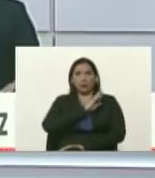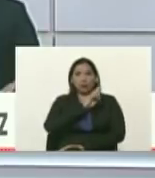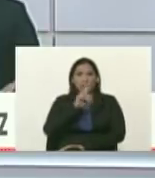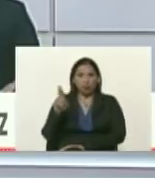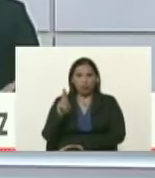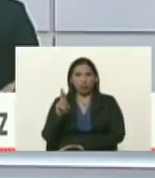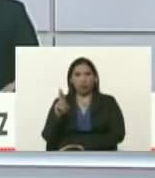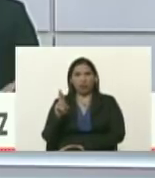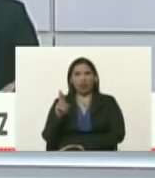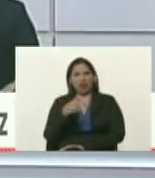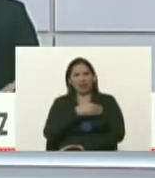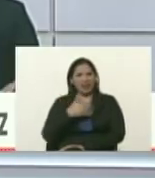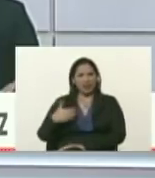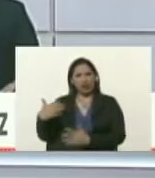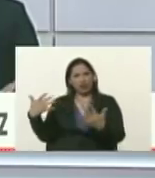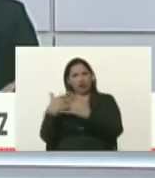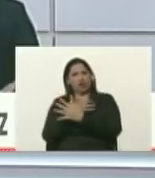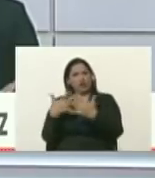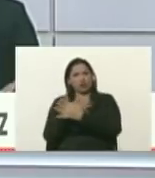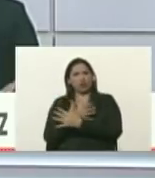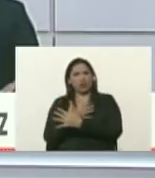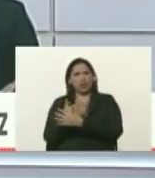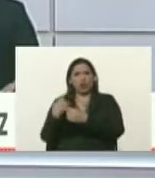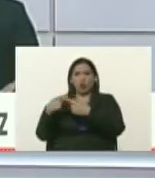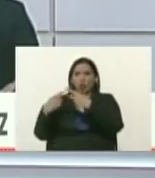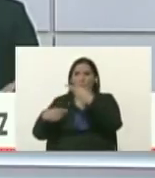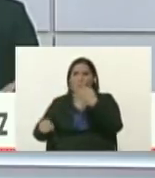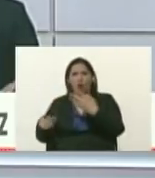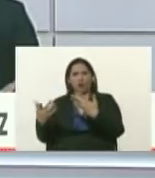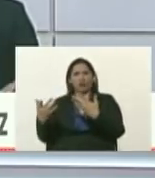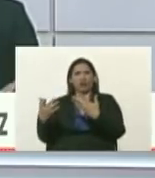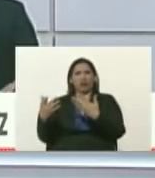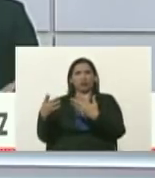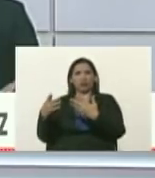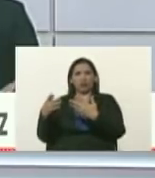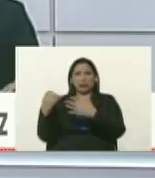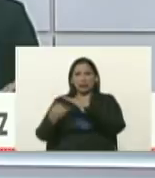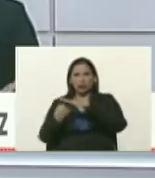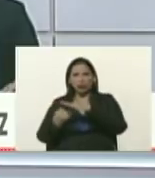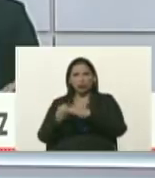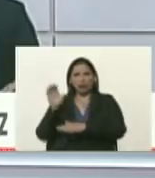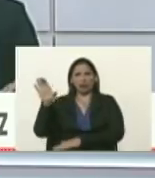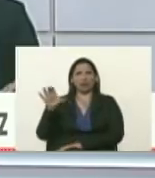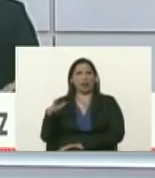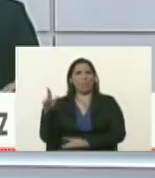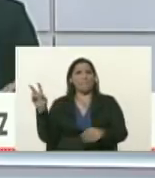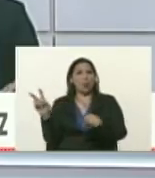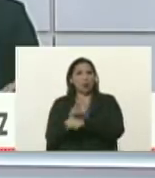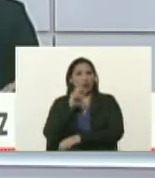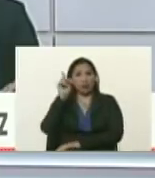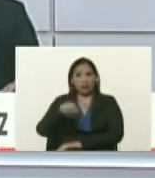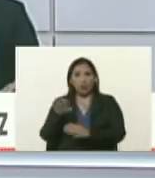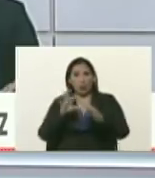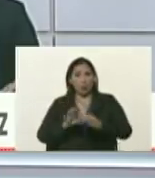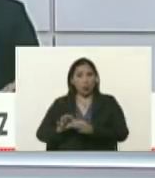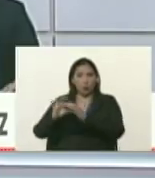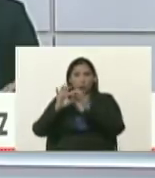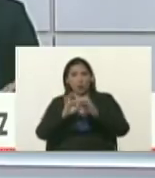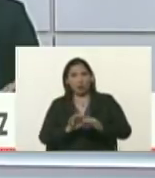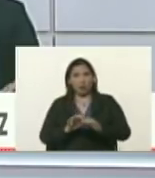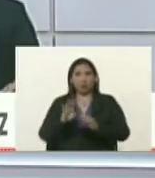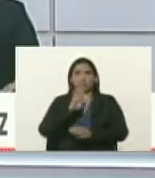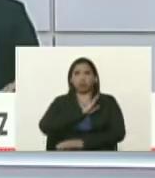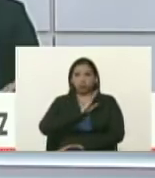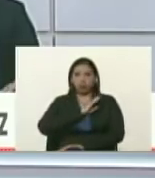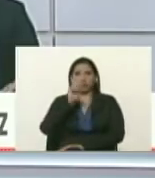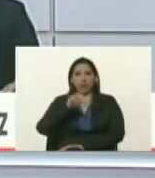al quererlo confundir con patrimonio de otros entes del Estado, violentando así la unidad del patrimonio,